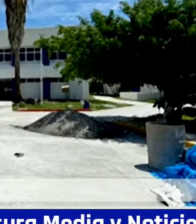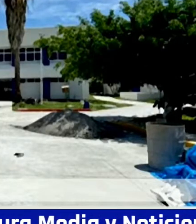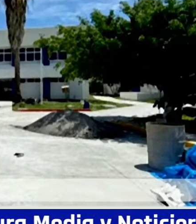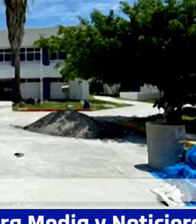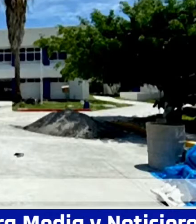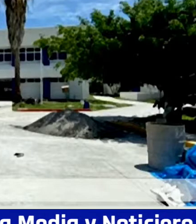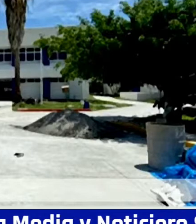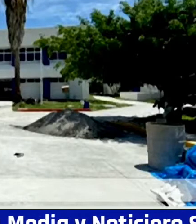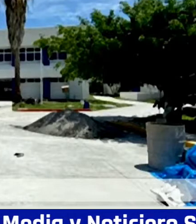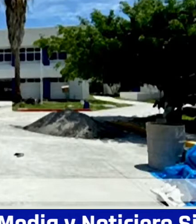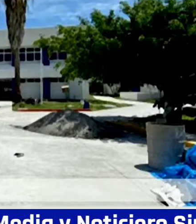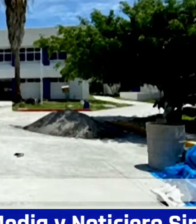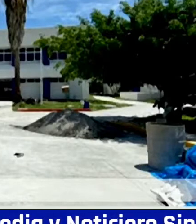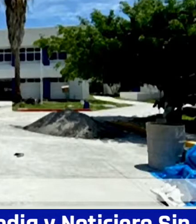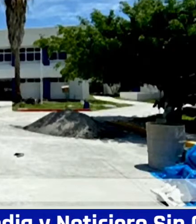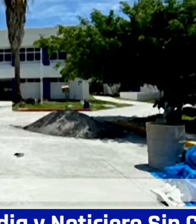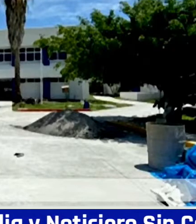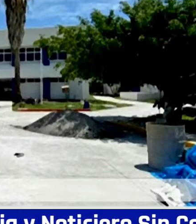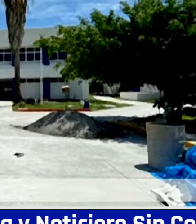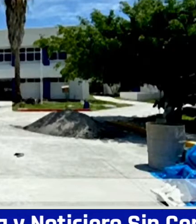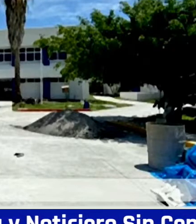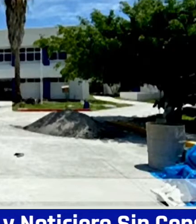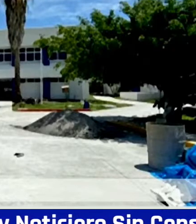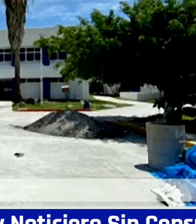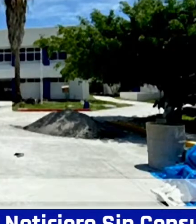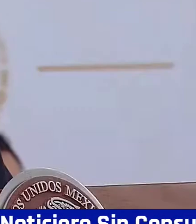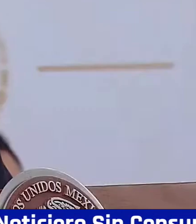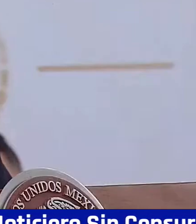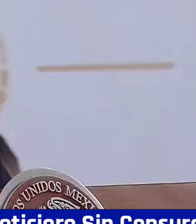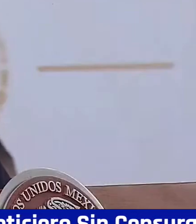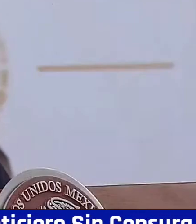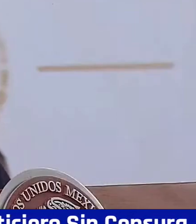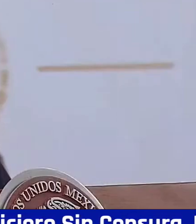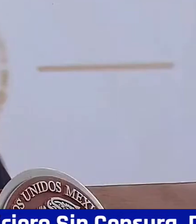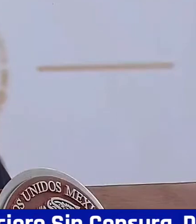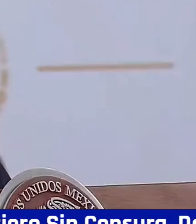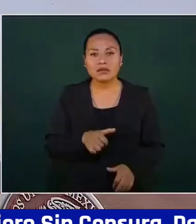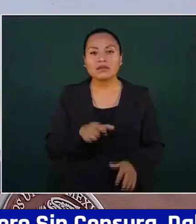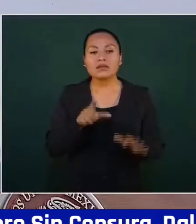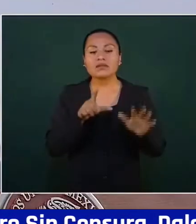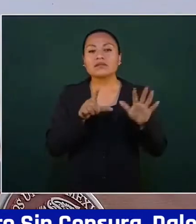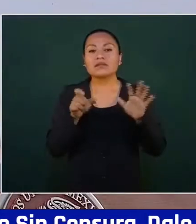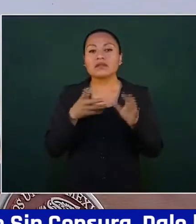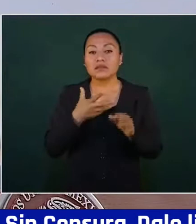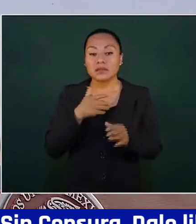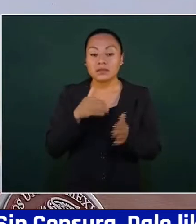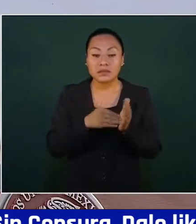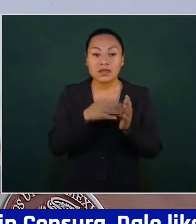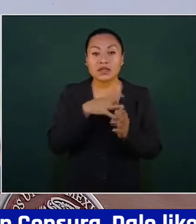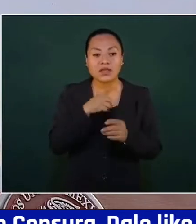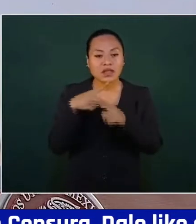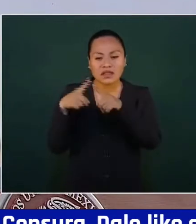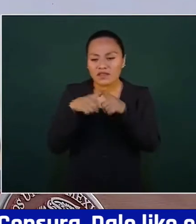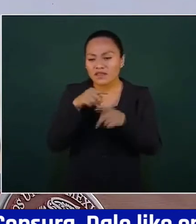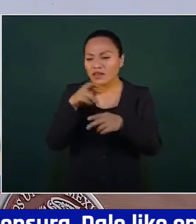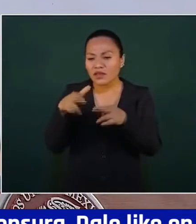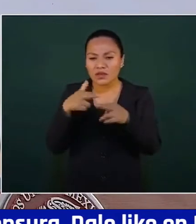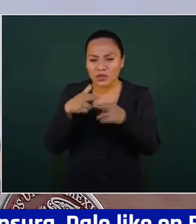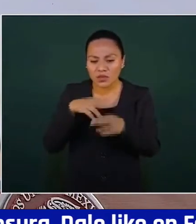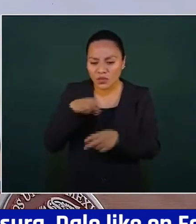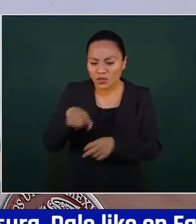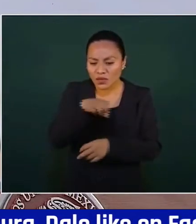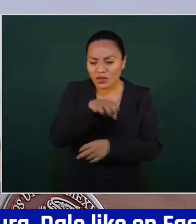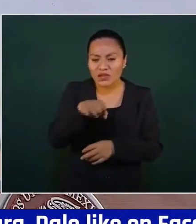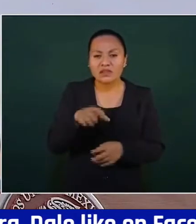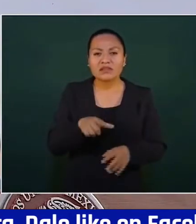de 52.500 acciones, 7.861 millones de pesos en 8 entidades,